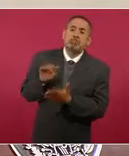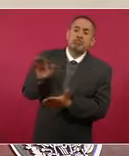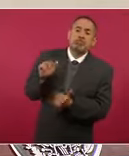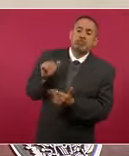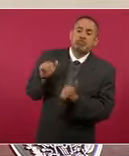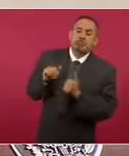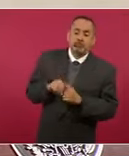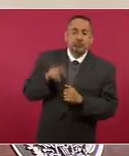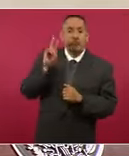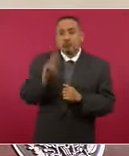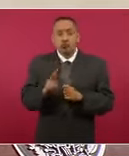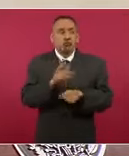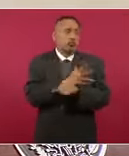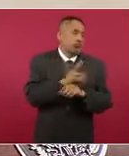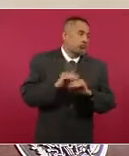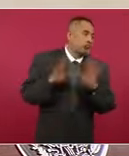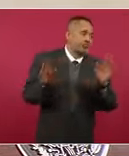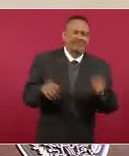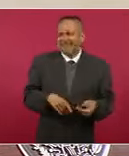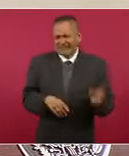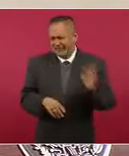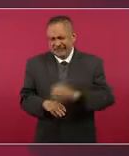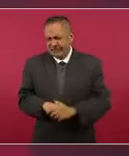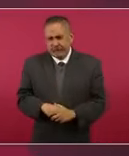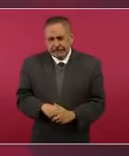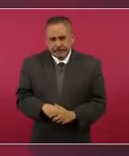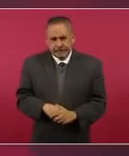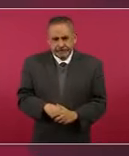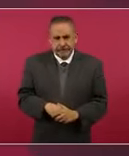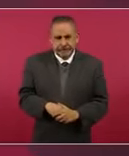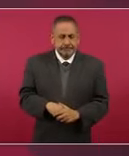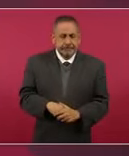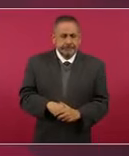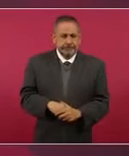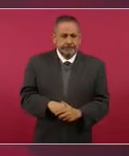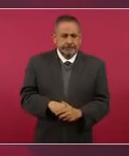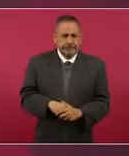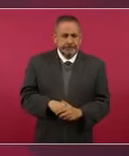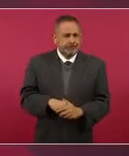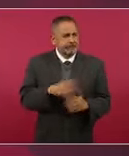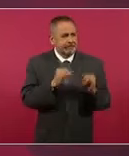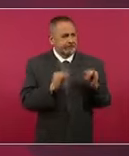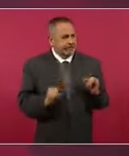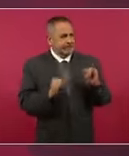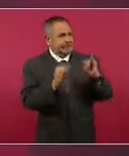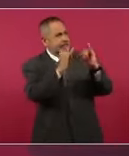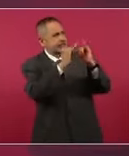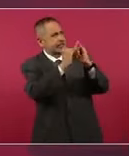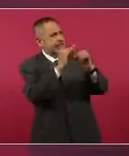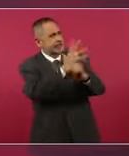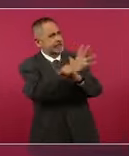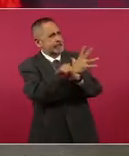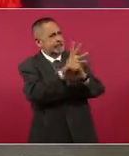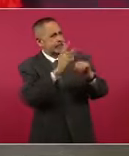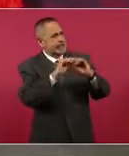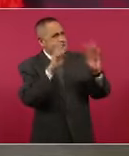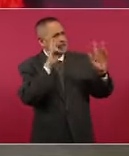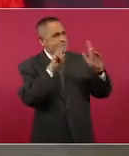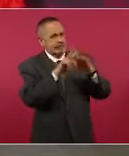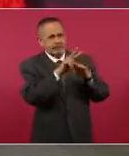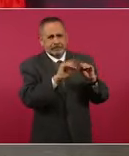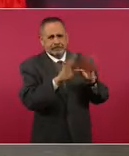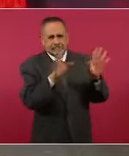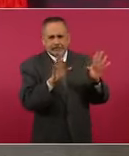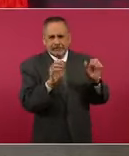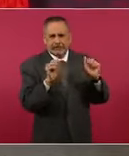de la transparencia. Imagínense el Instituto de la Transparencia